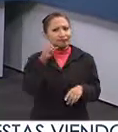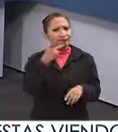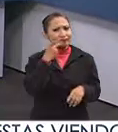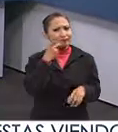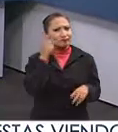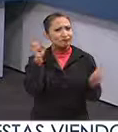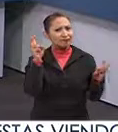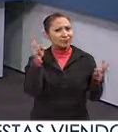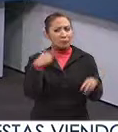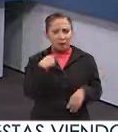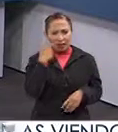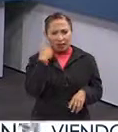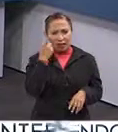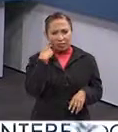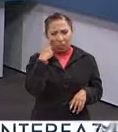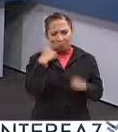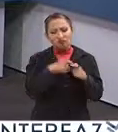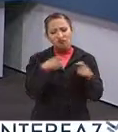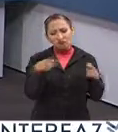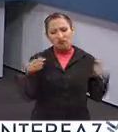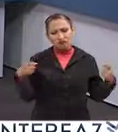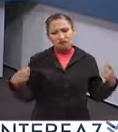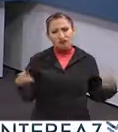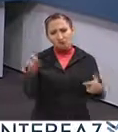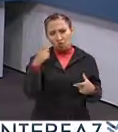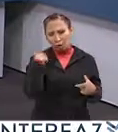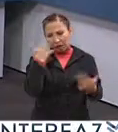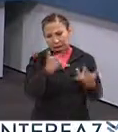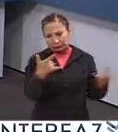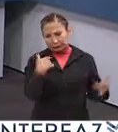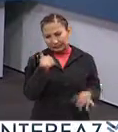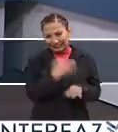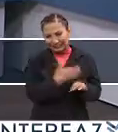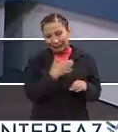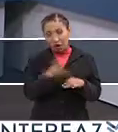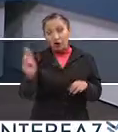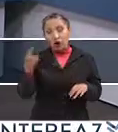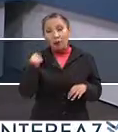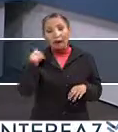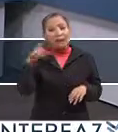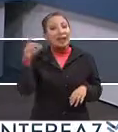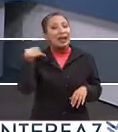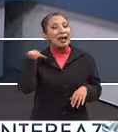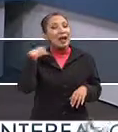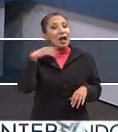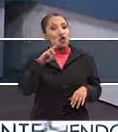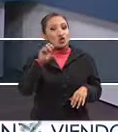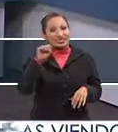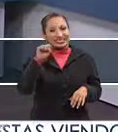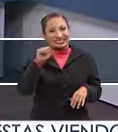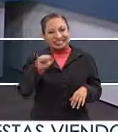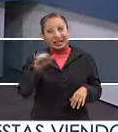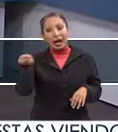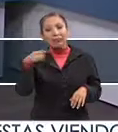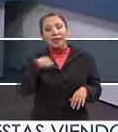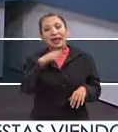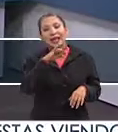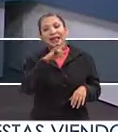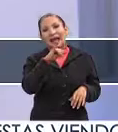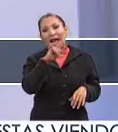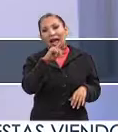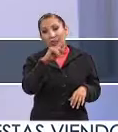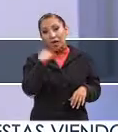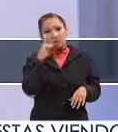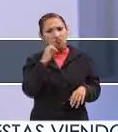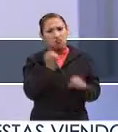habla, por lo menos. Que fíjate que ha crecido mucho. Una anécdota, en la Universidad del Sur de California, en USC, Viviana Candelas, una de